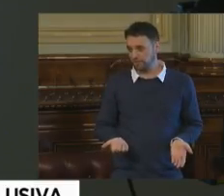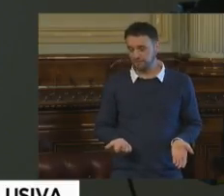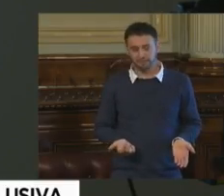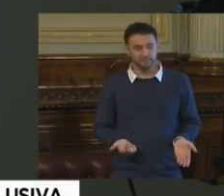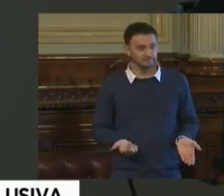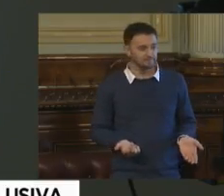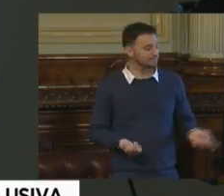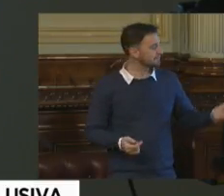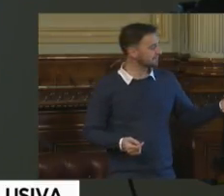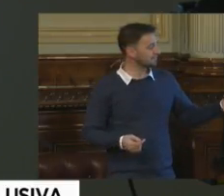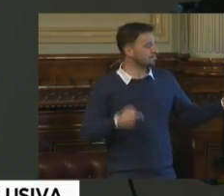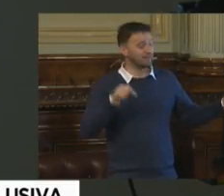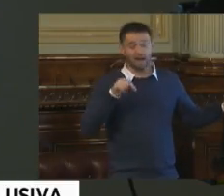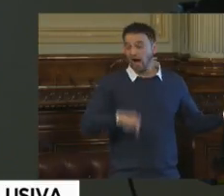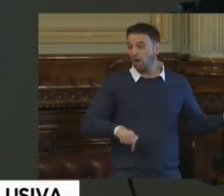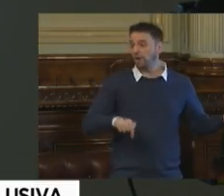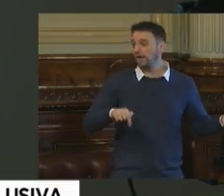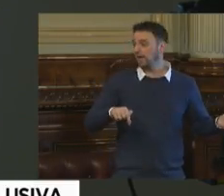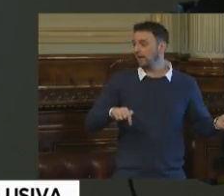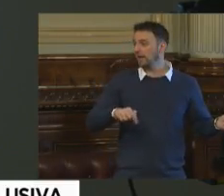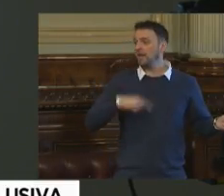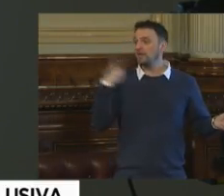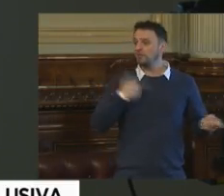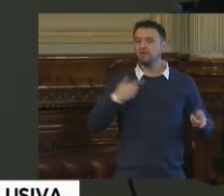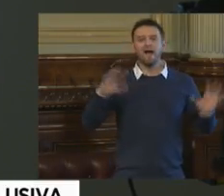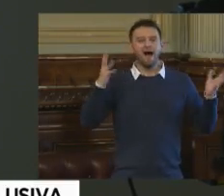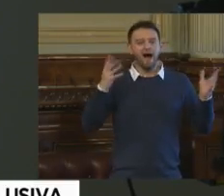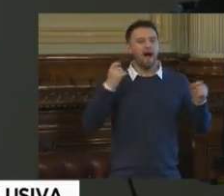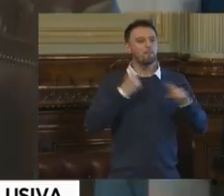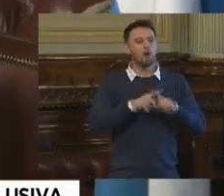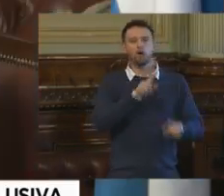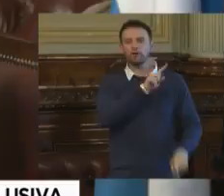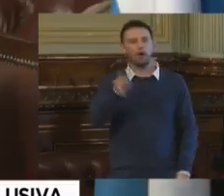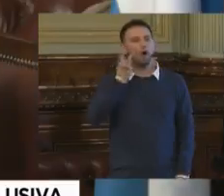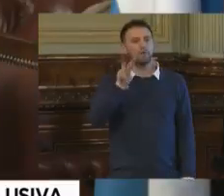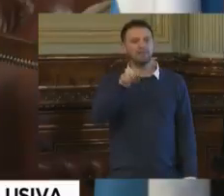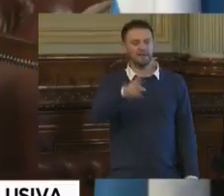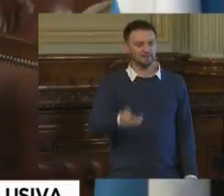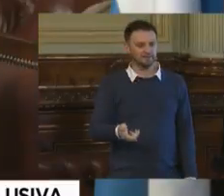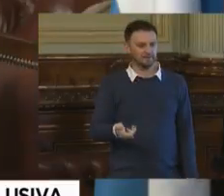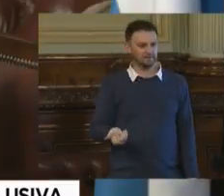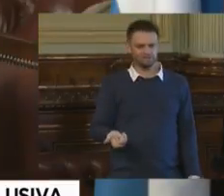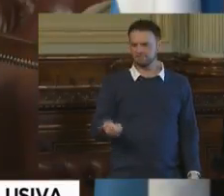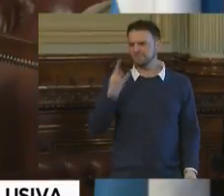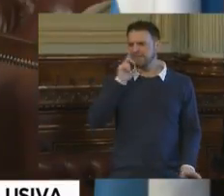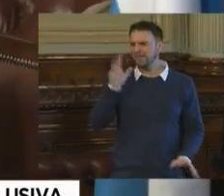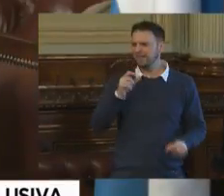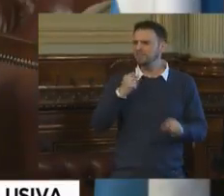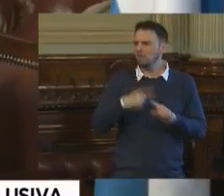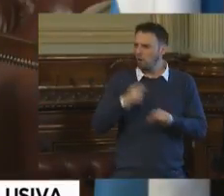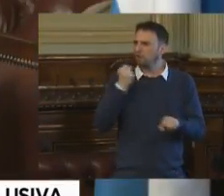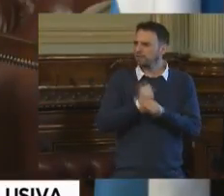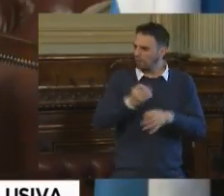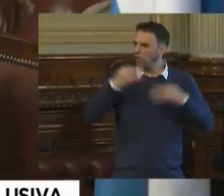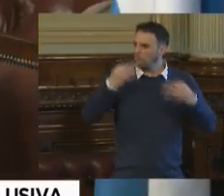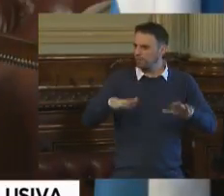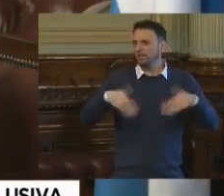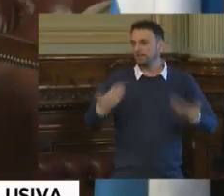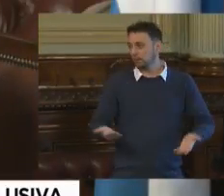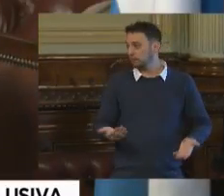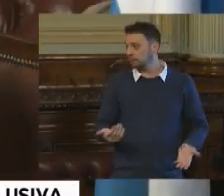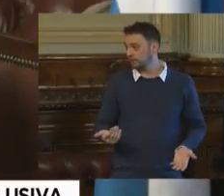realmente ya creo que a esta altura algo que por suerte estamos todos bastante sensibilizados en que es incorrecto entonces